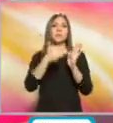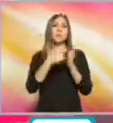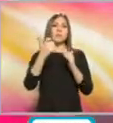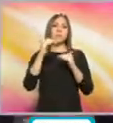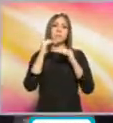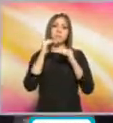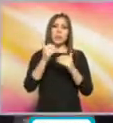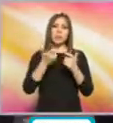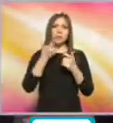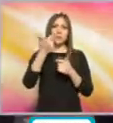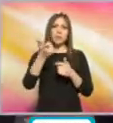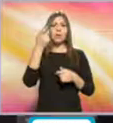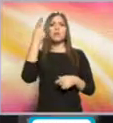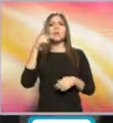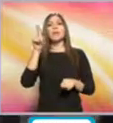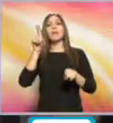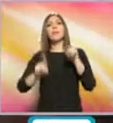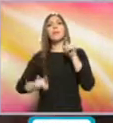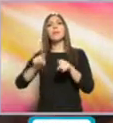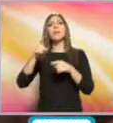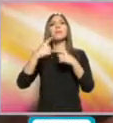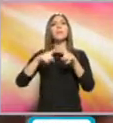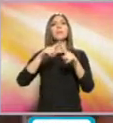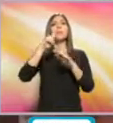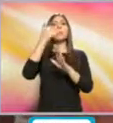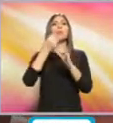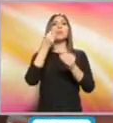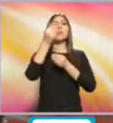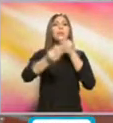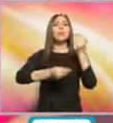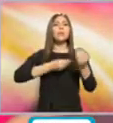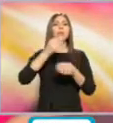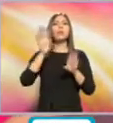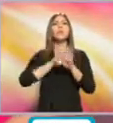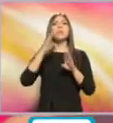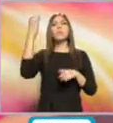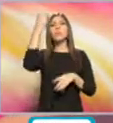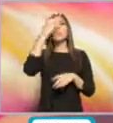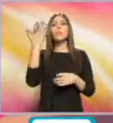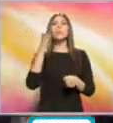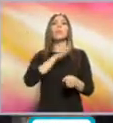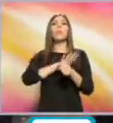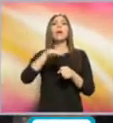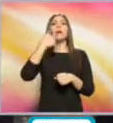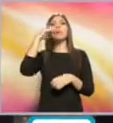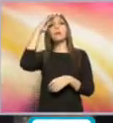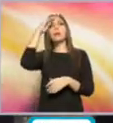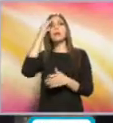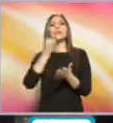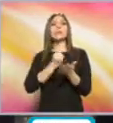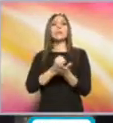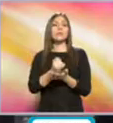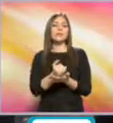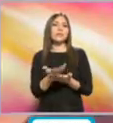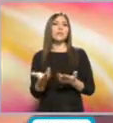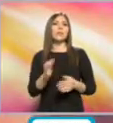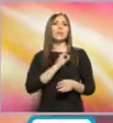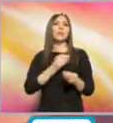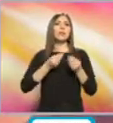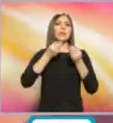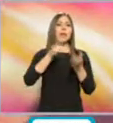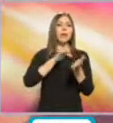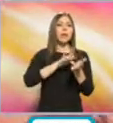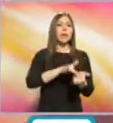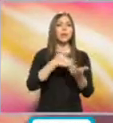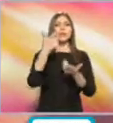Okay. Entonces, dependiendo de la cantidad de proyectos y el órgano evaluador, cuáles decidan que sí, no, podemos otorgar tantos apoyos